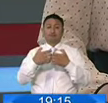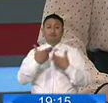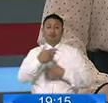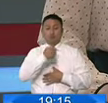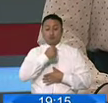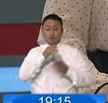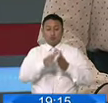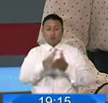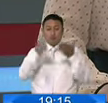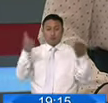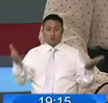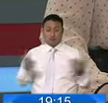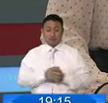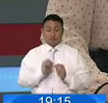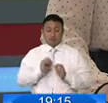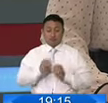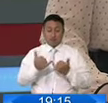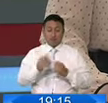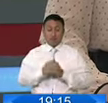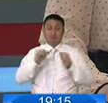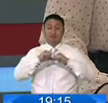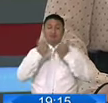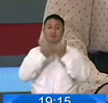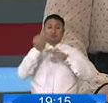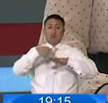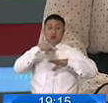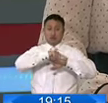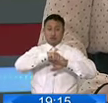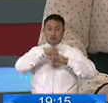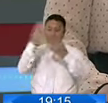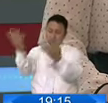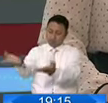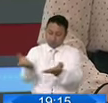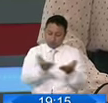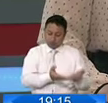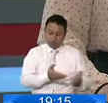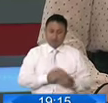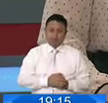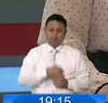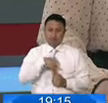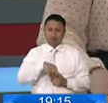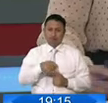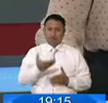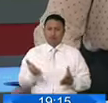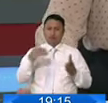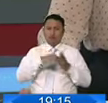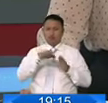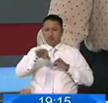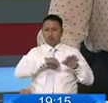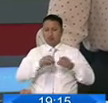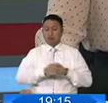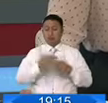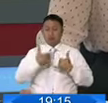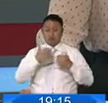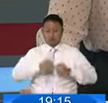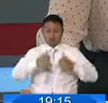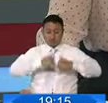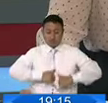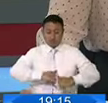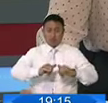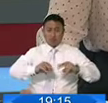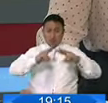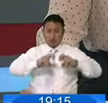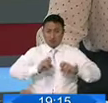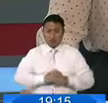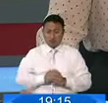de diario 'el comercio' fueron recibidos por el pleno de la asamblea nacional a quien ratificaron su intención de continuar con la